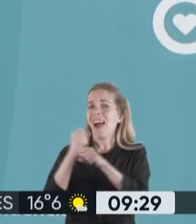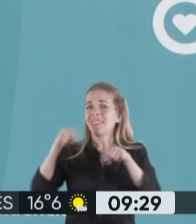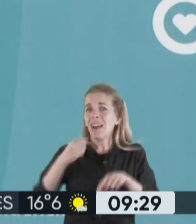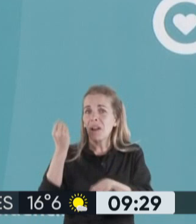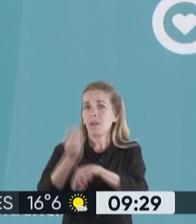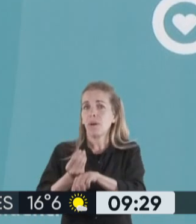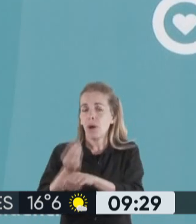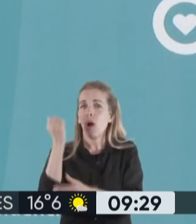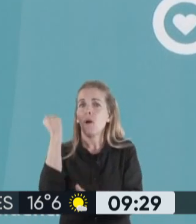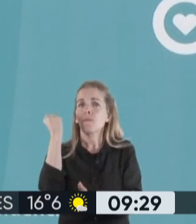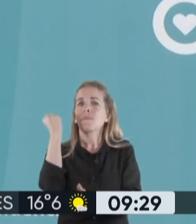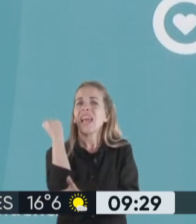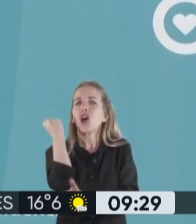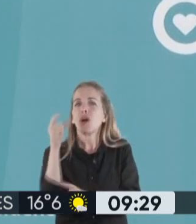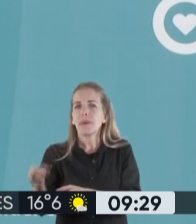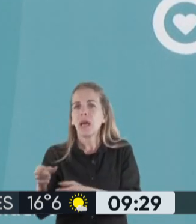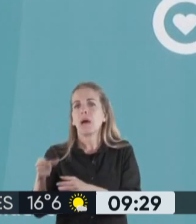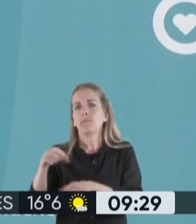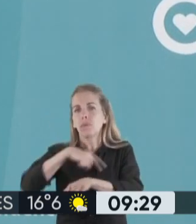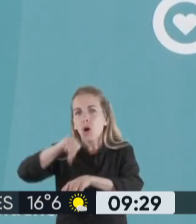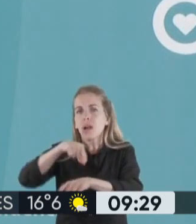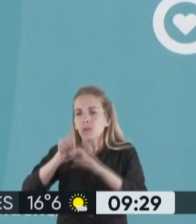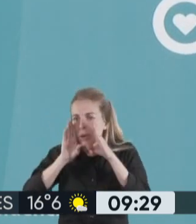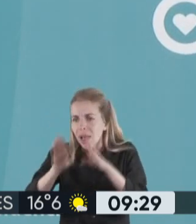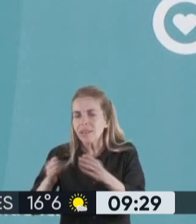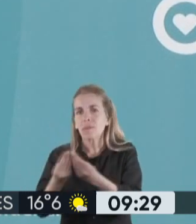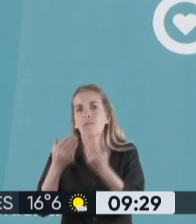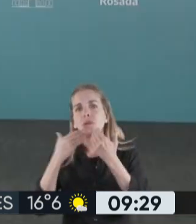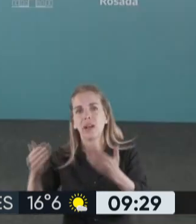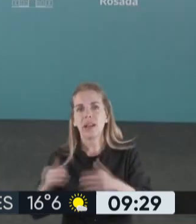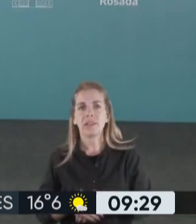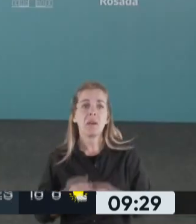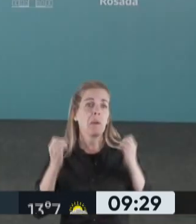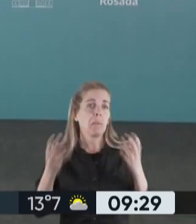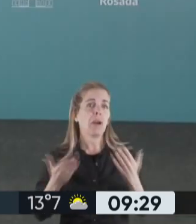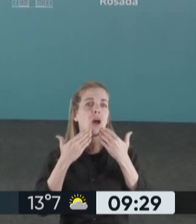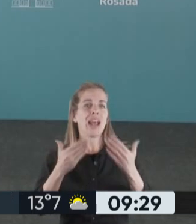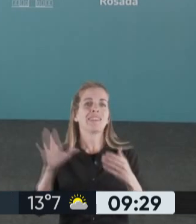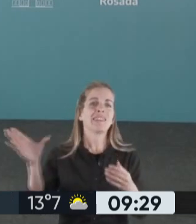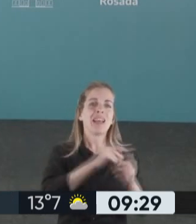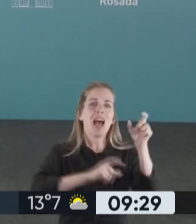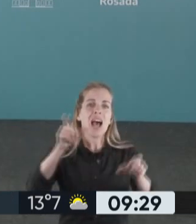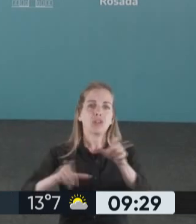muchas horas de trabajo y con mucha dedicación a lo que está haciendo. Muchas gracias. Muchas gracias a todos y todas.